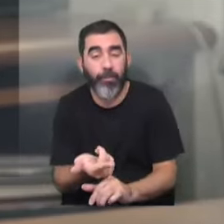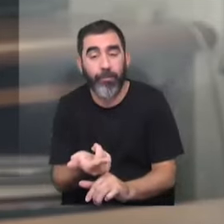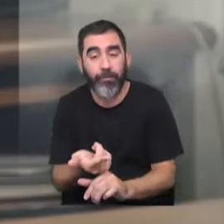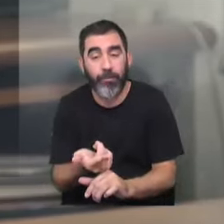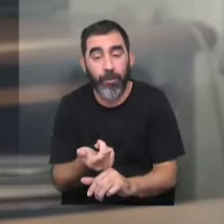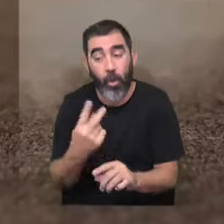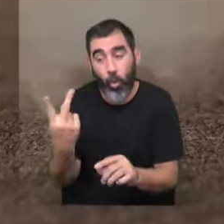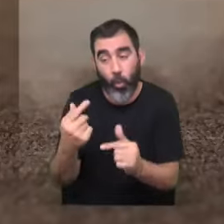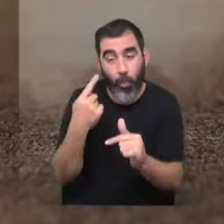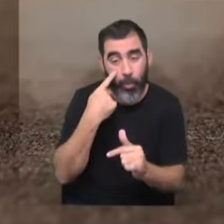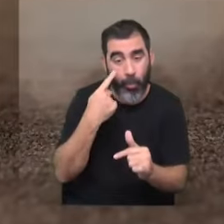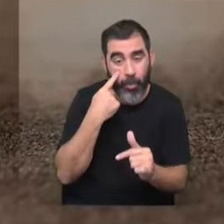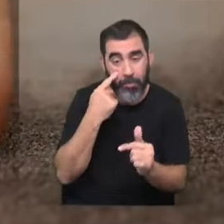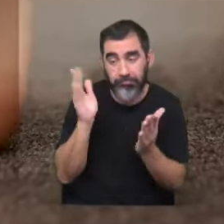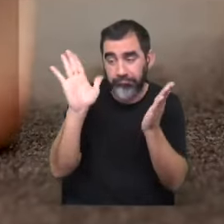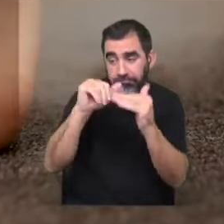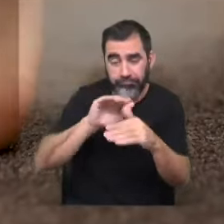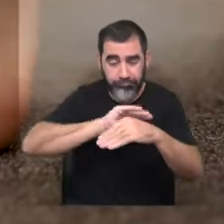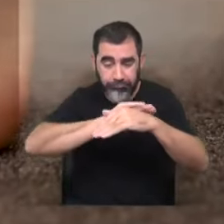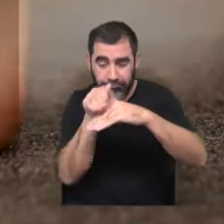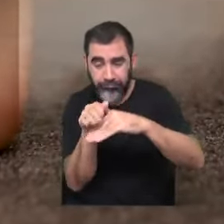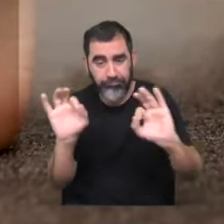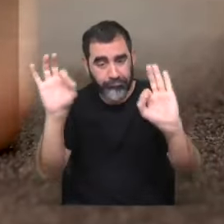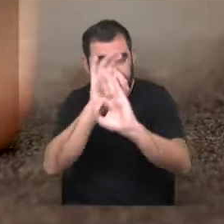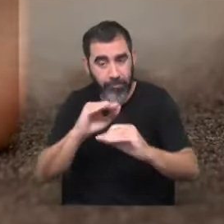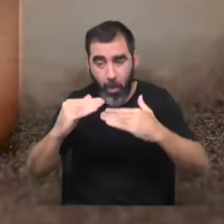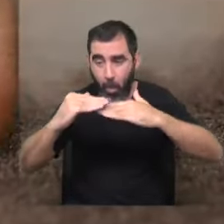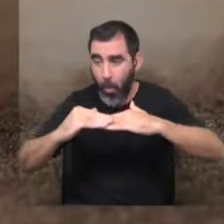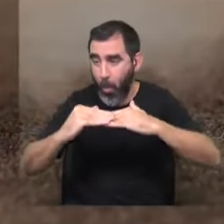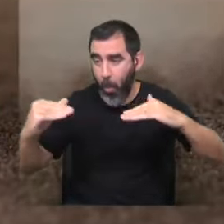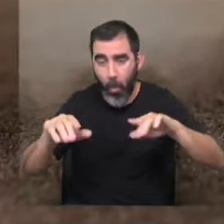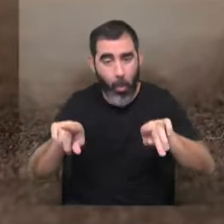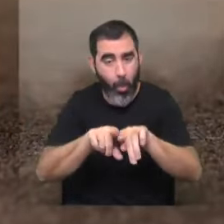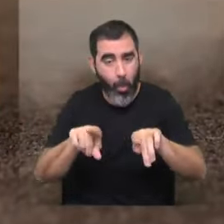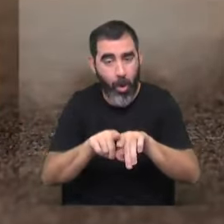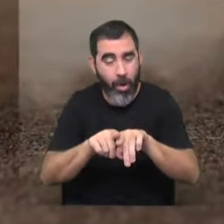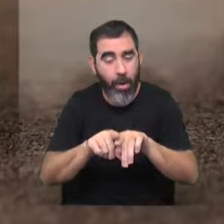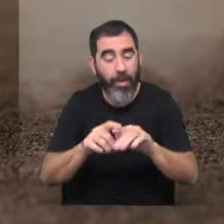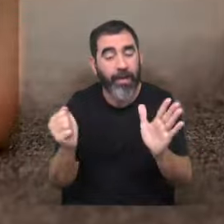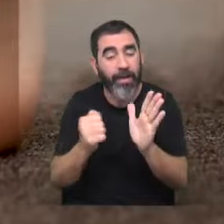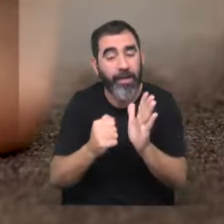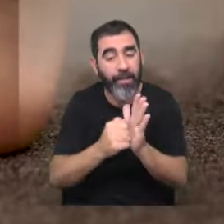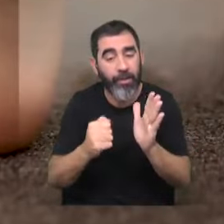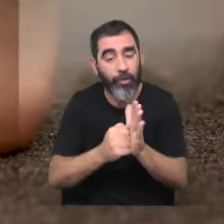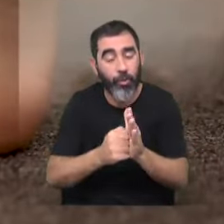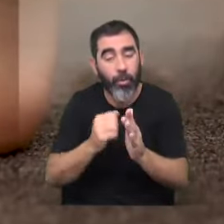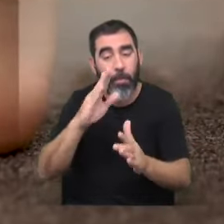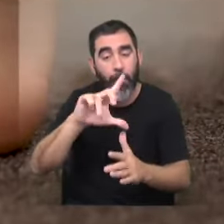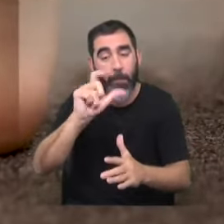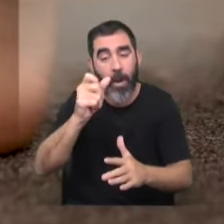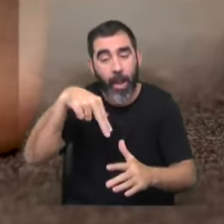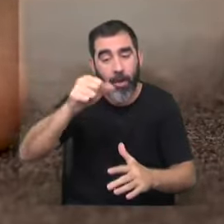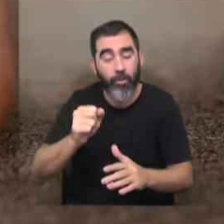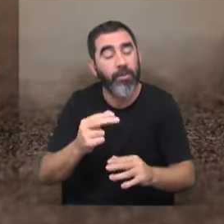hacemos estas dos pruebas y no se le forma el arco y el pie queda igual. Esto es un pie plano rígido y un pie plano rígido siempre va a